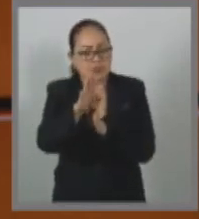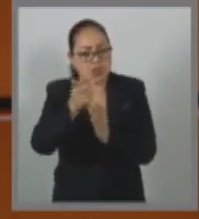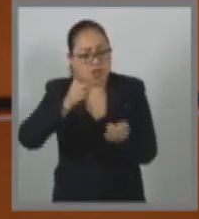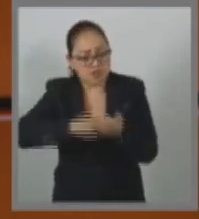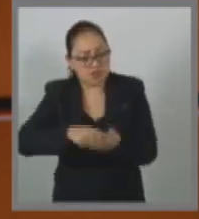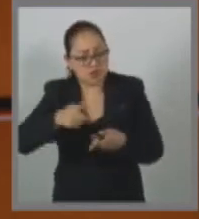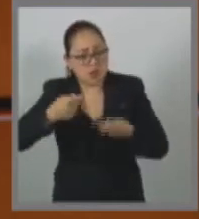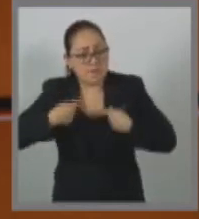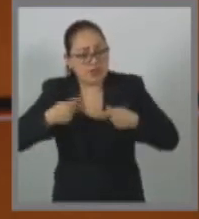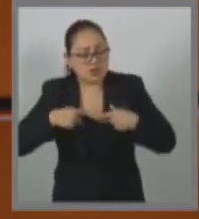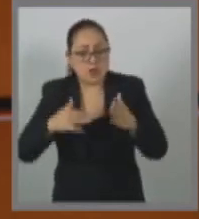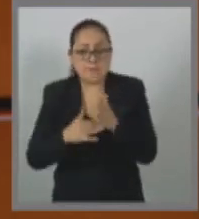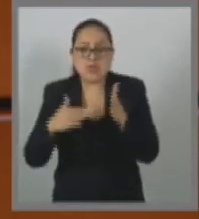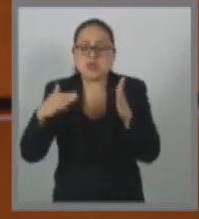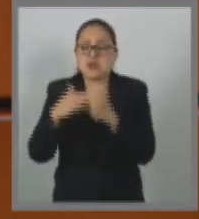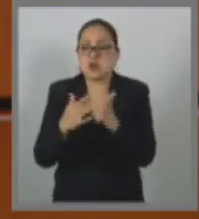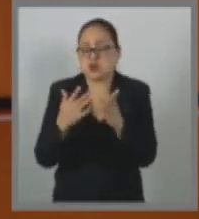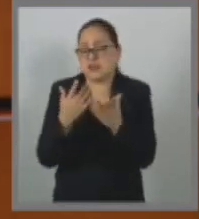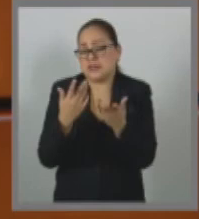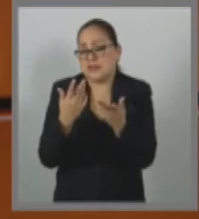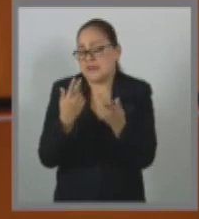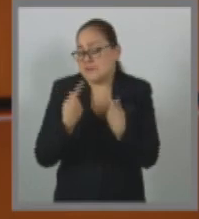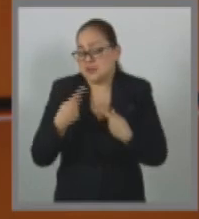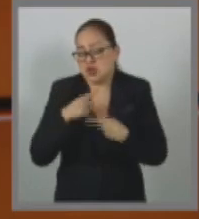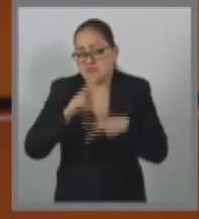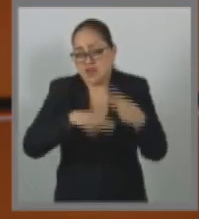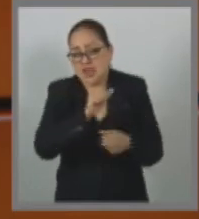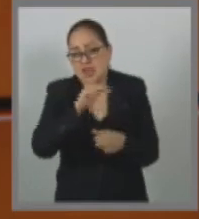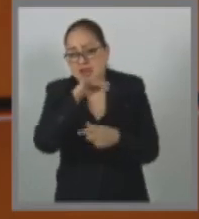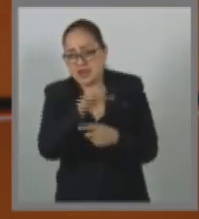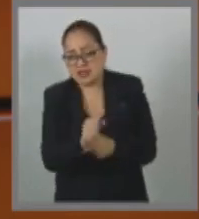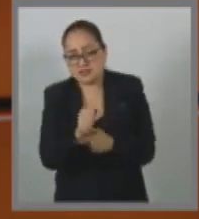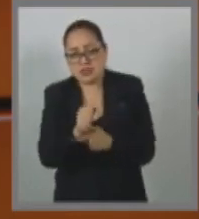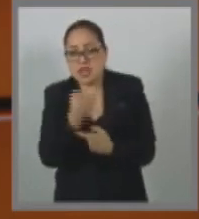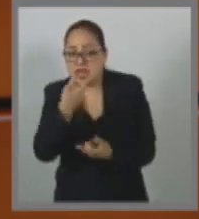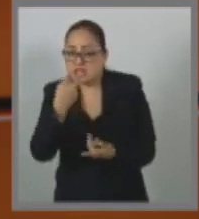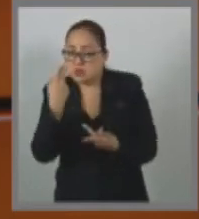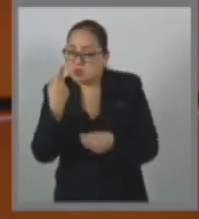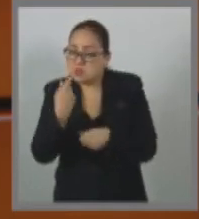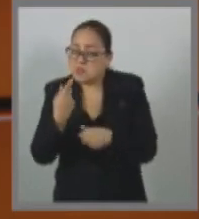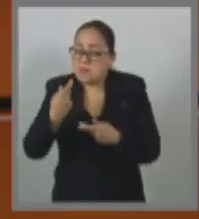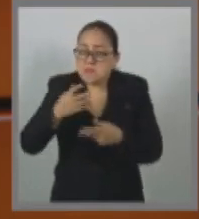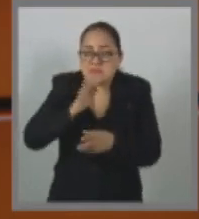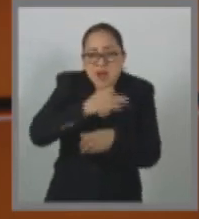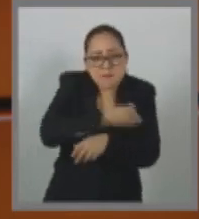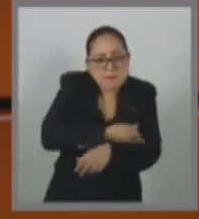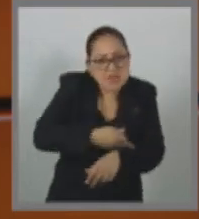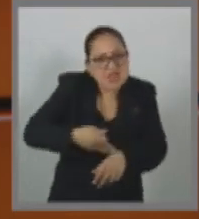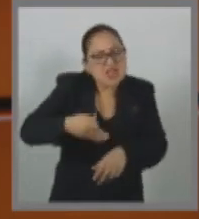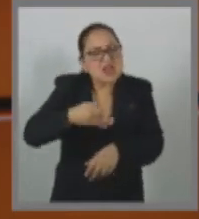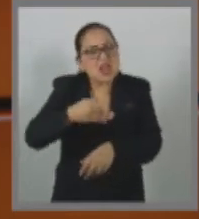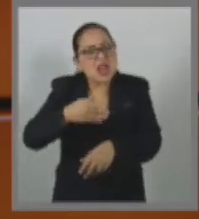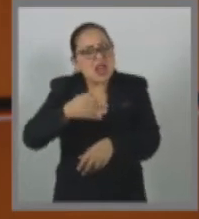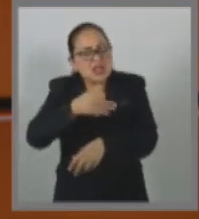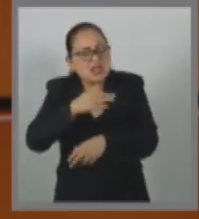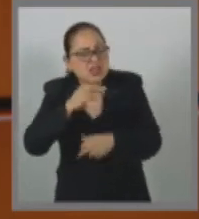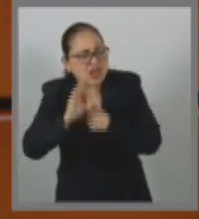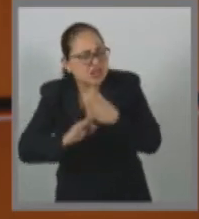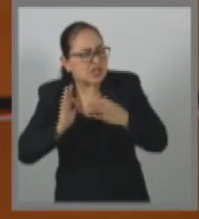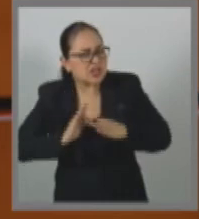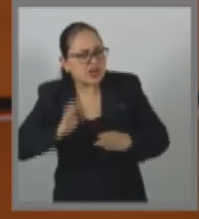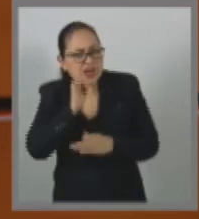tranquilidad de millones de familias que recurren al IMSS a lo largo de su vida por promesas vacías, imposibles de ser